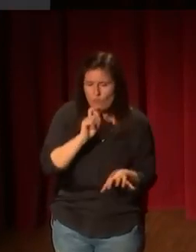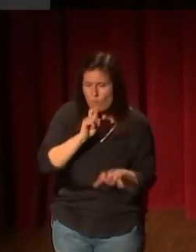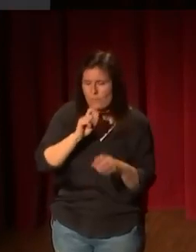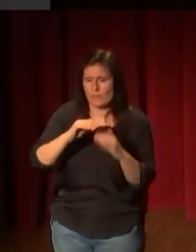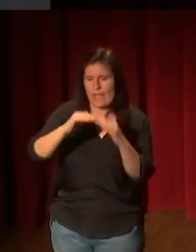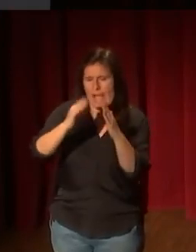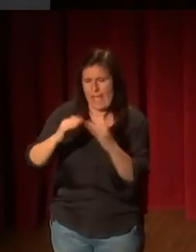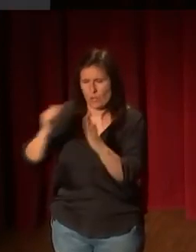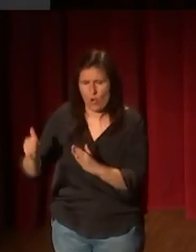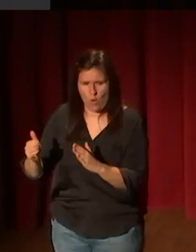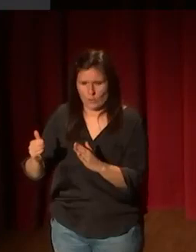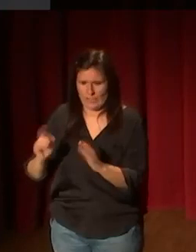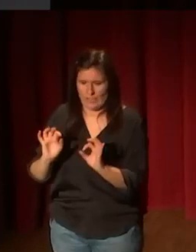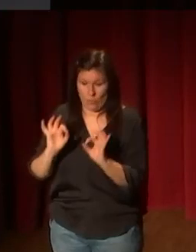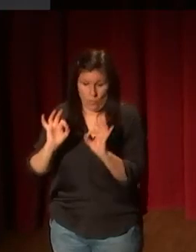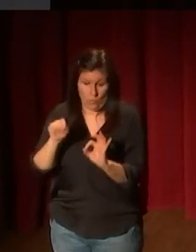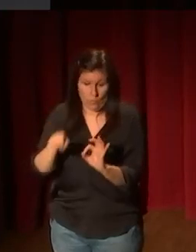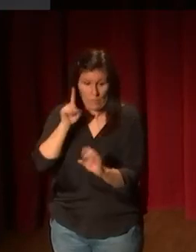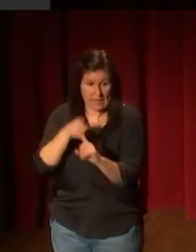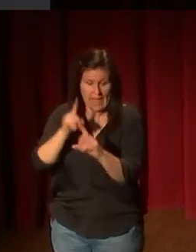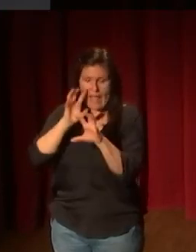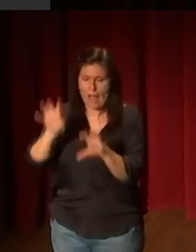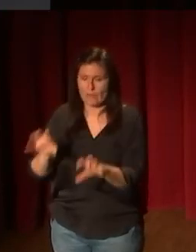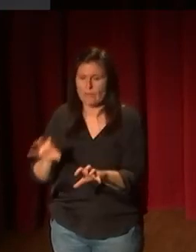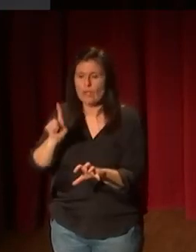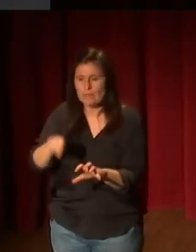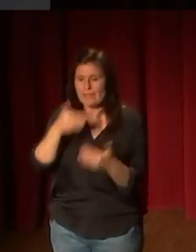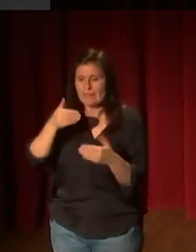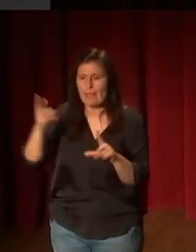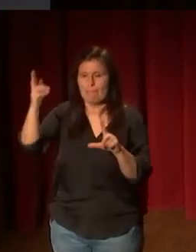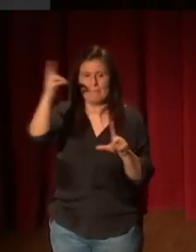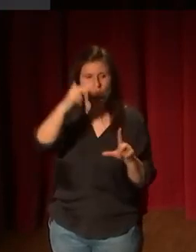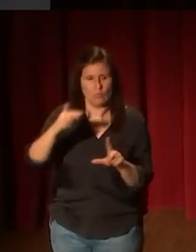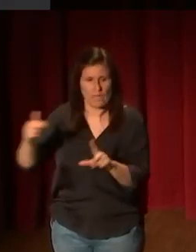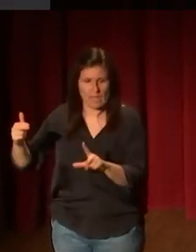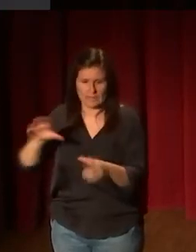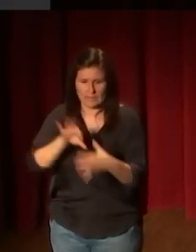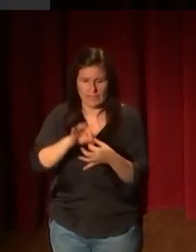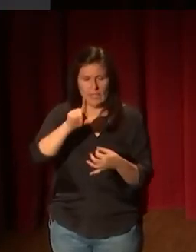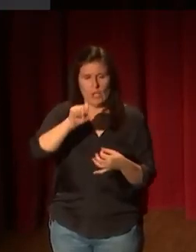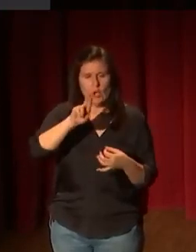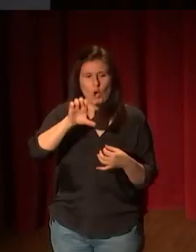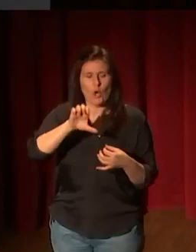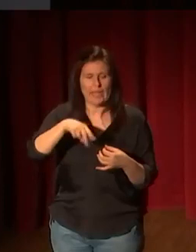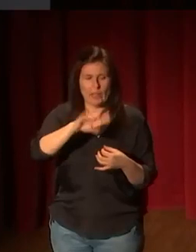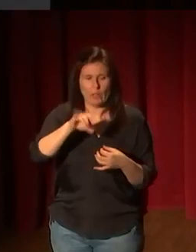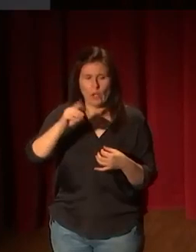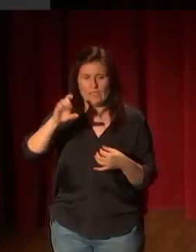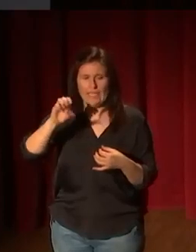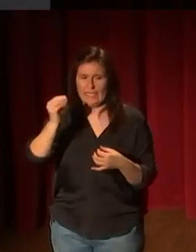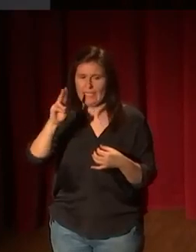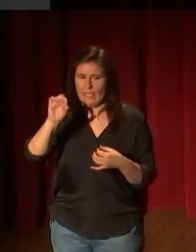efímeros que se pusieron para adornarlas pero también a una serie de pinturas atribuidas a lorenzo de quirós que